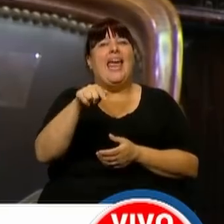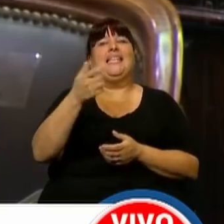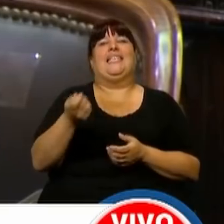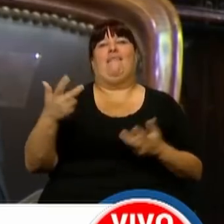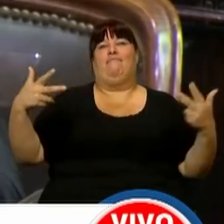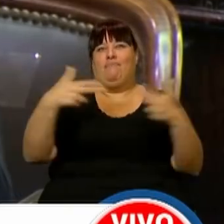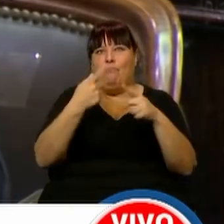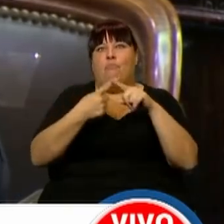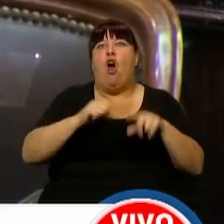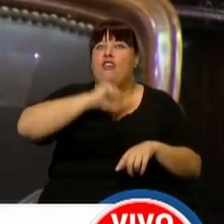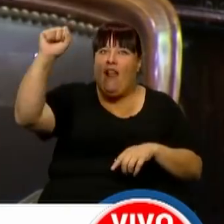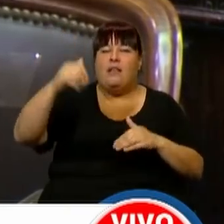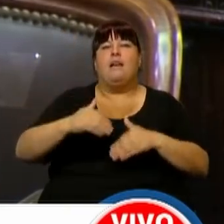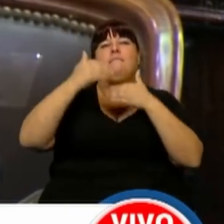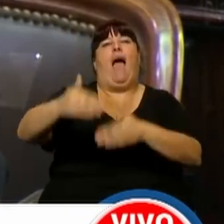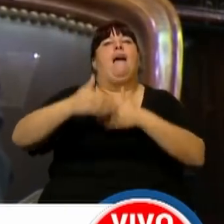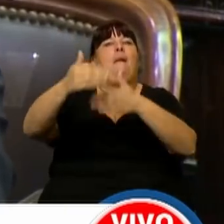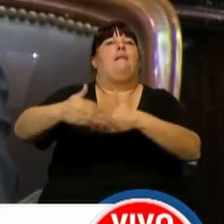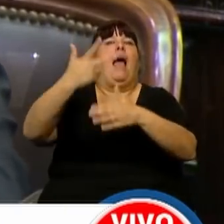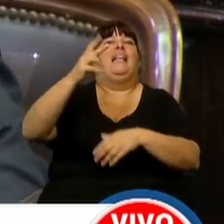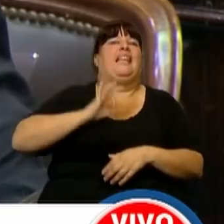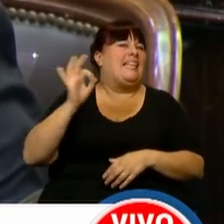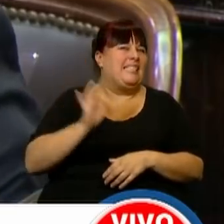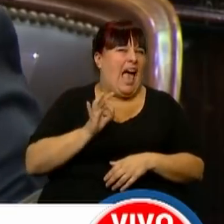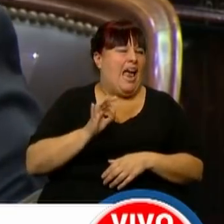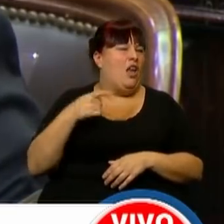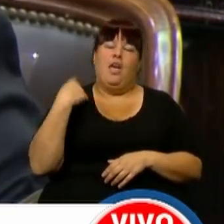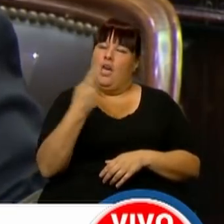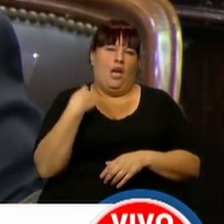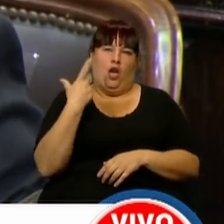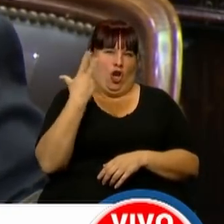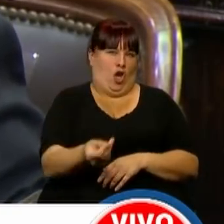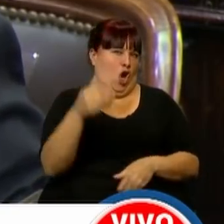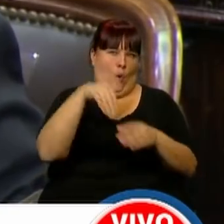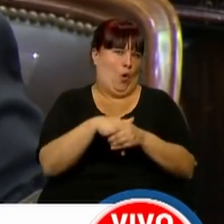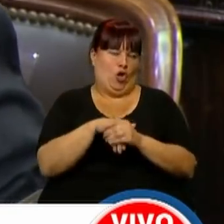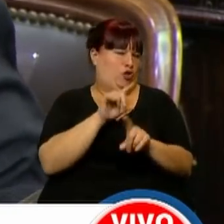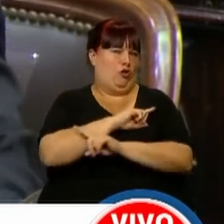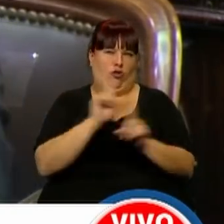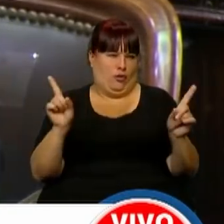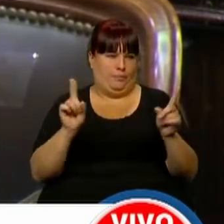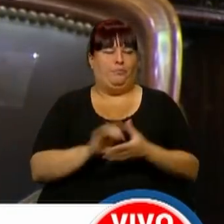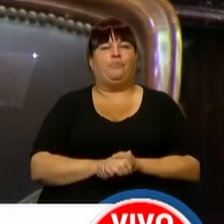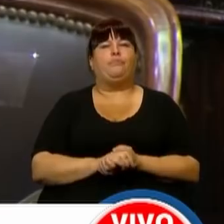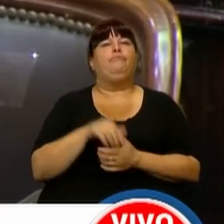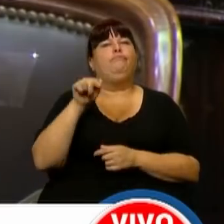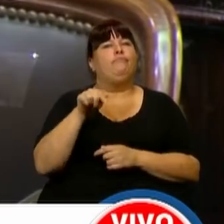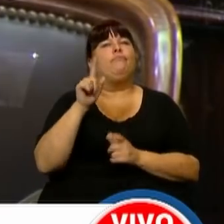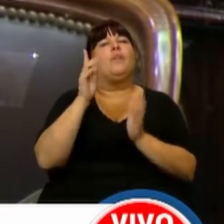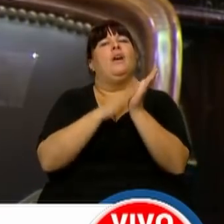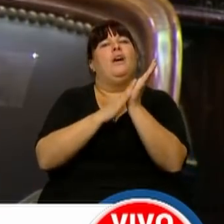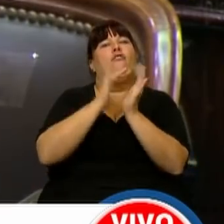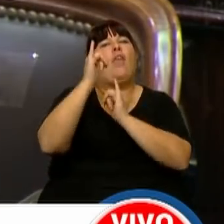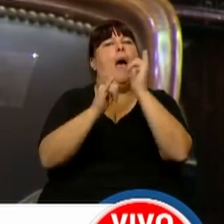por inflación se prorroguen, se prorrateen en 3 años, y eso no estamos dispuestos a votarlo de ninguna manera. Estos son algunos de los